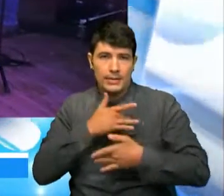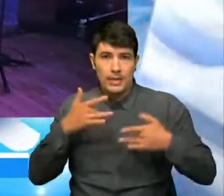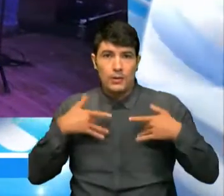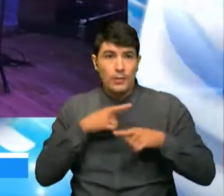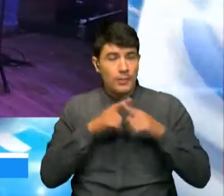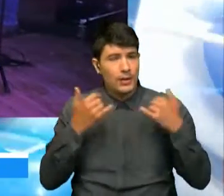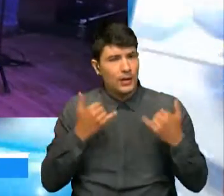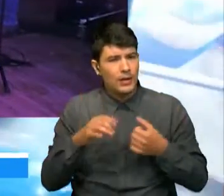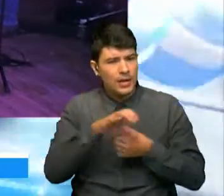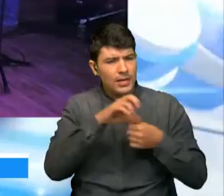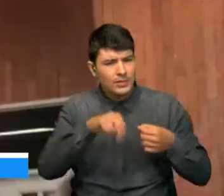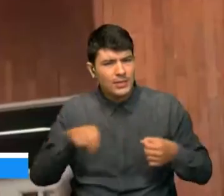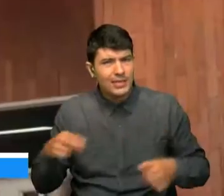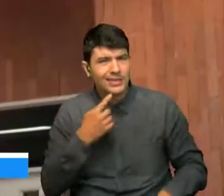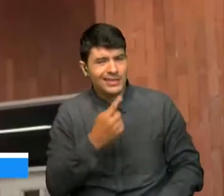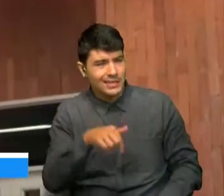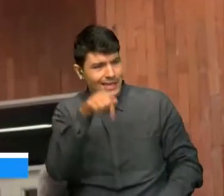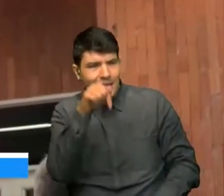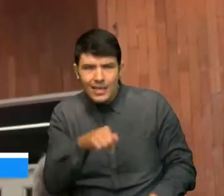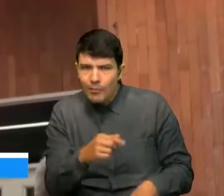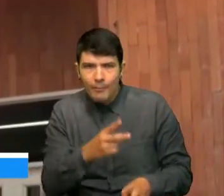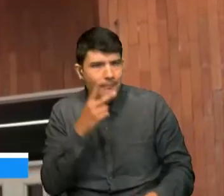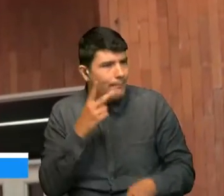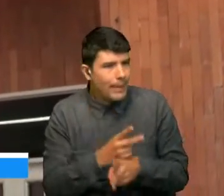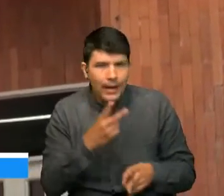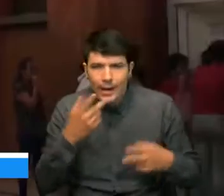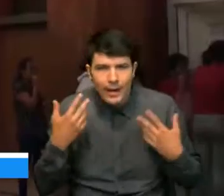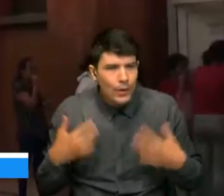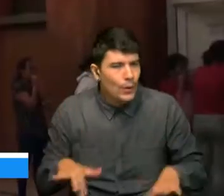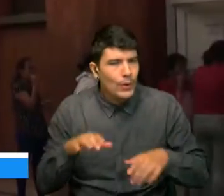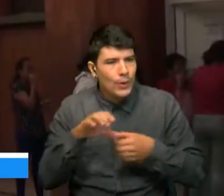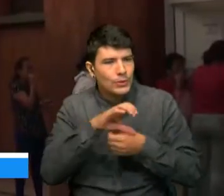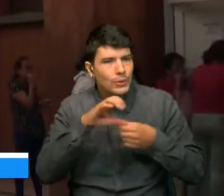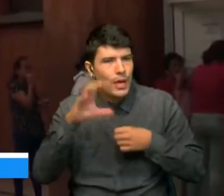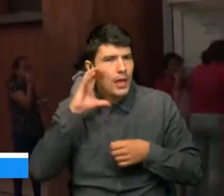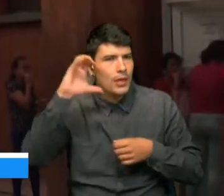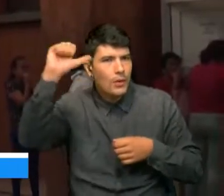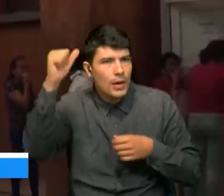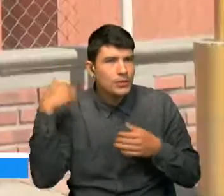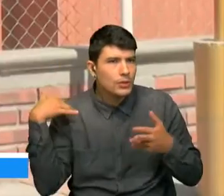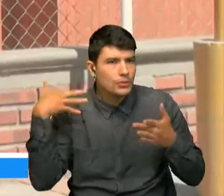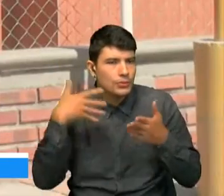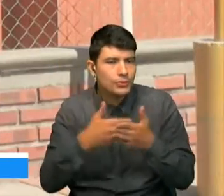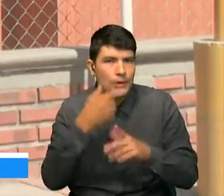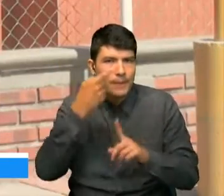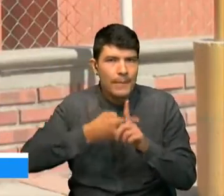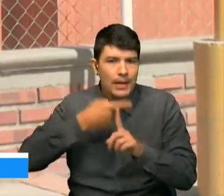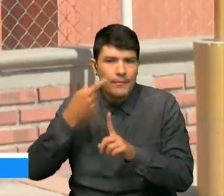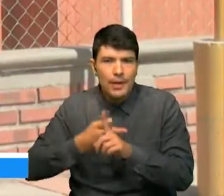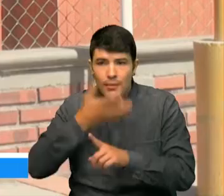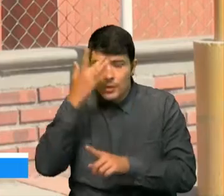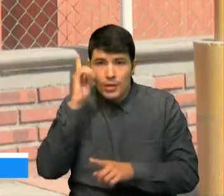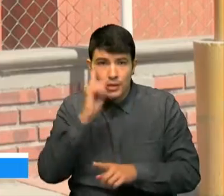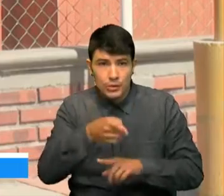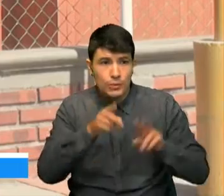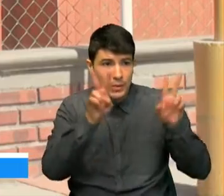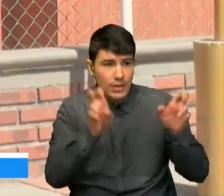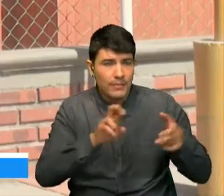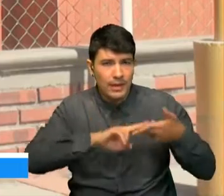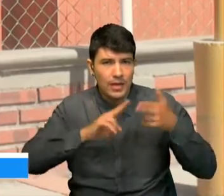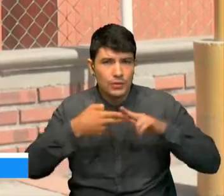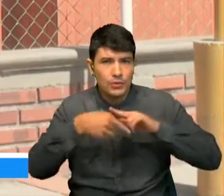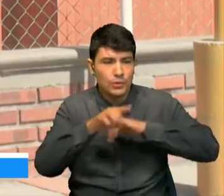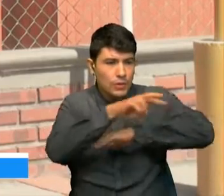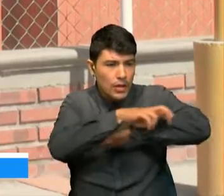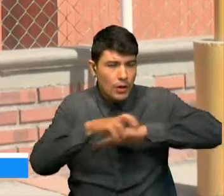ciudadanía ha cuestionado la inseguridad en la que se ha visto sometida la ciudad de Ocaña durante los últimos meses por temas relacionados con el hurto